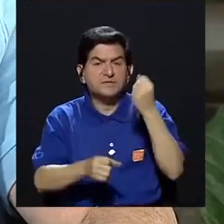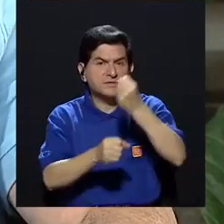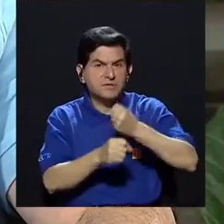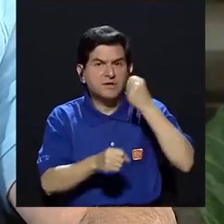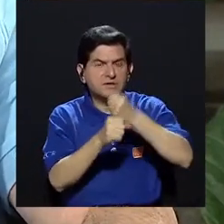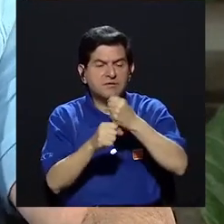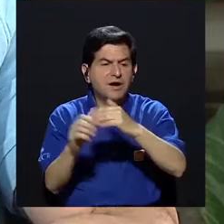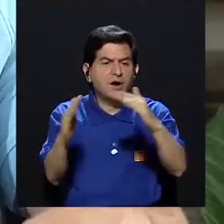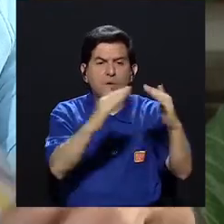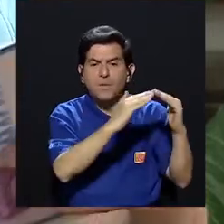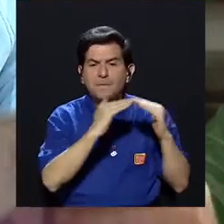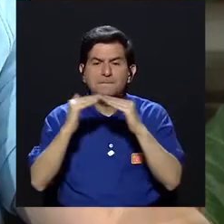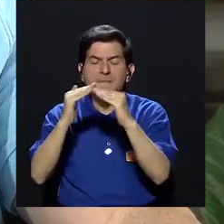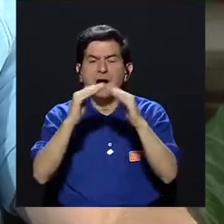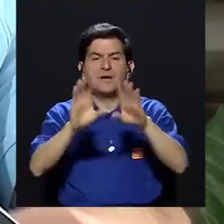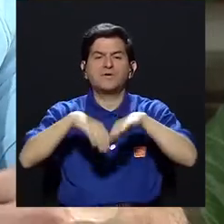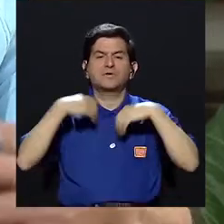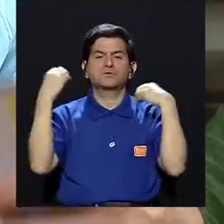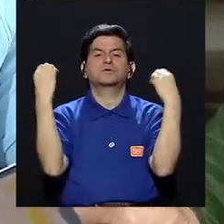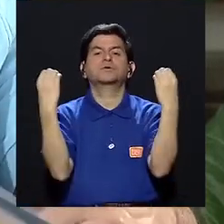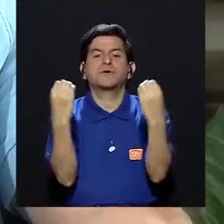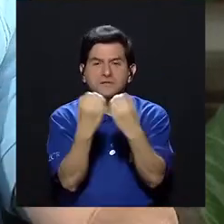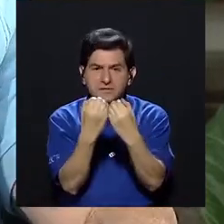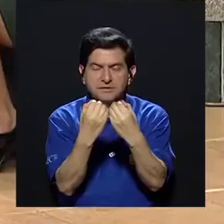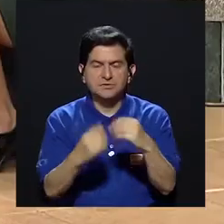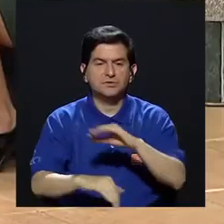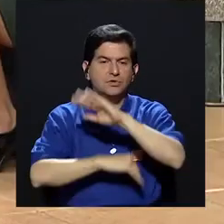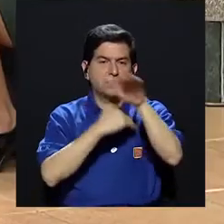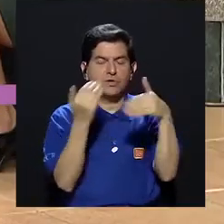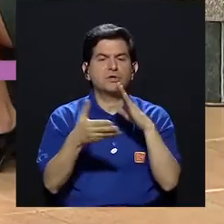este trabajo de barrios, de organización de los barrios